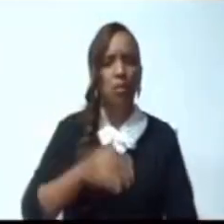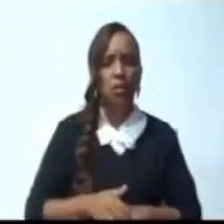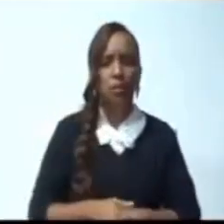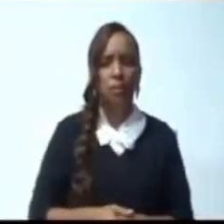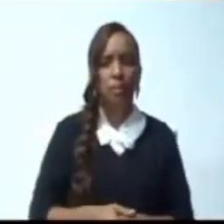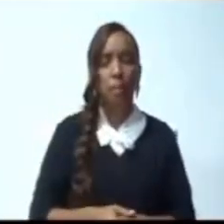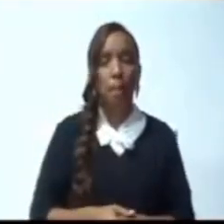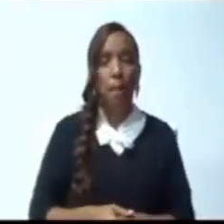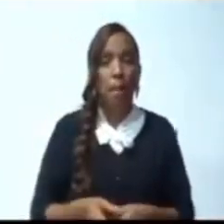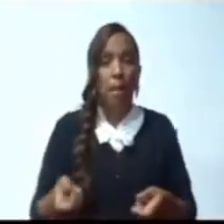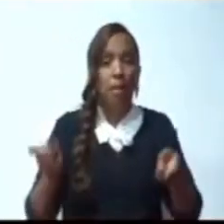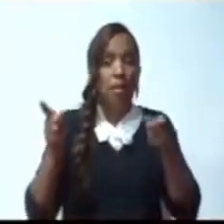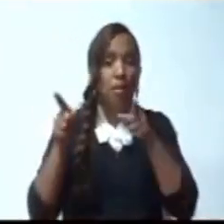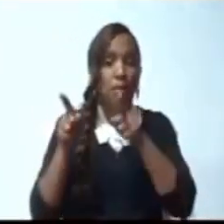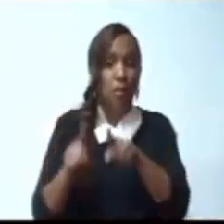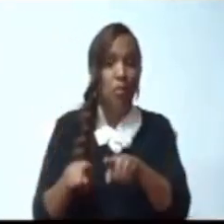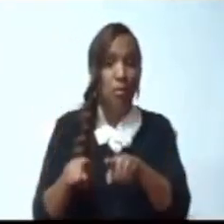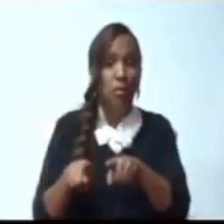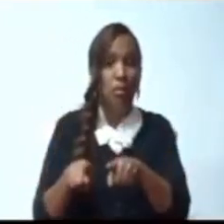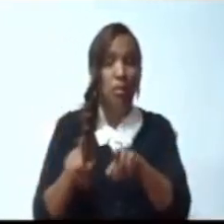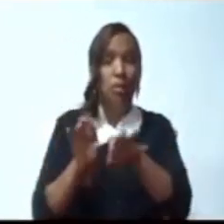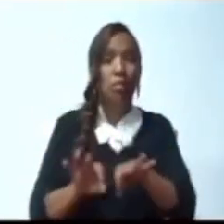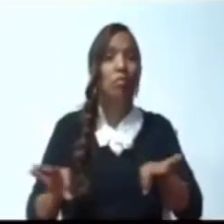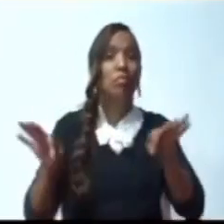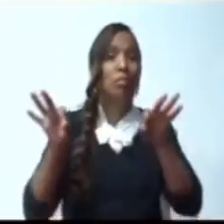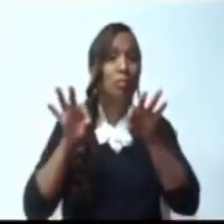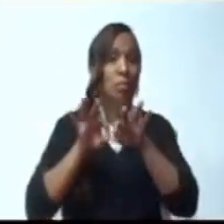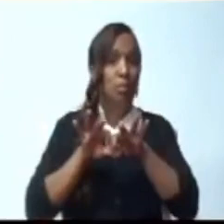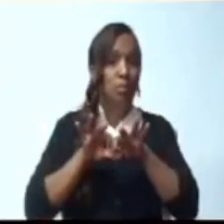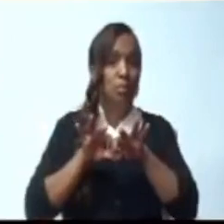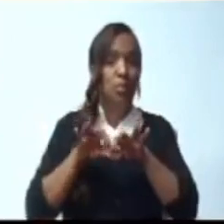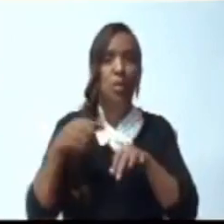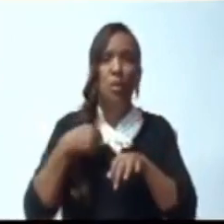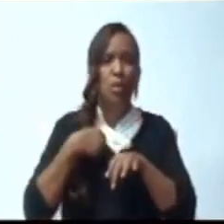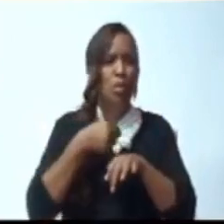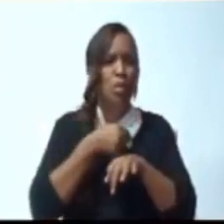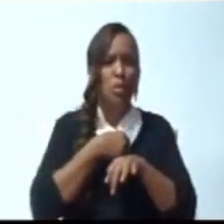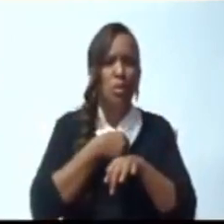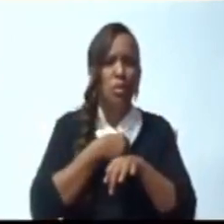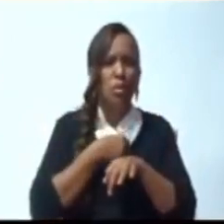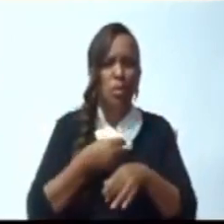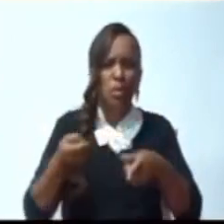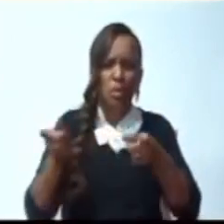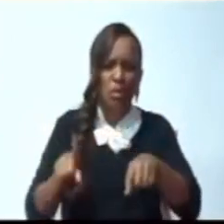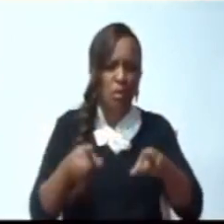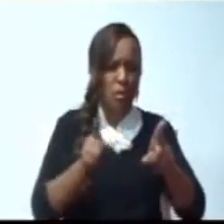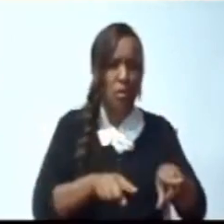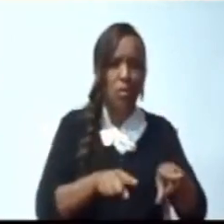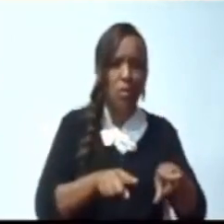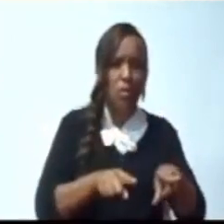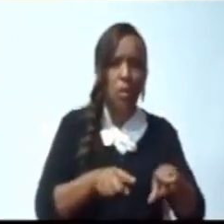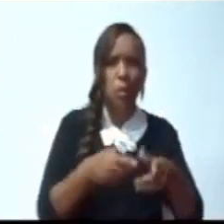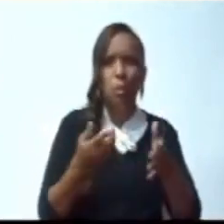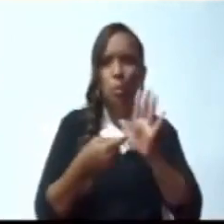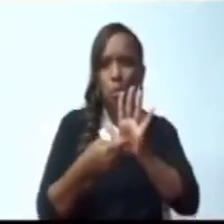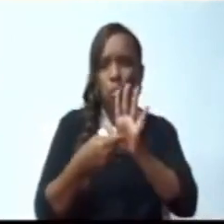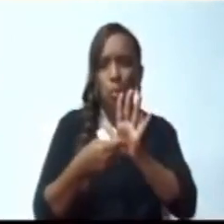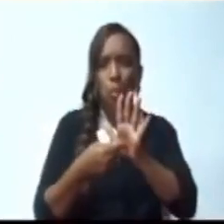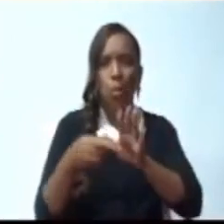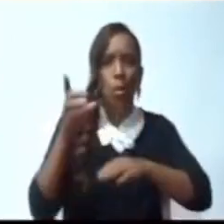de junio? ¿Cómo olvidarnos? Y entonces yo me pronuncio